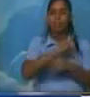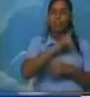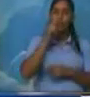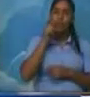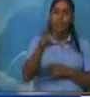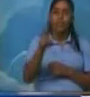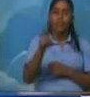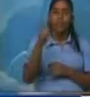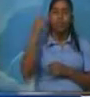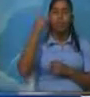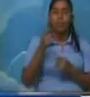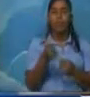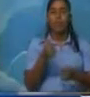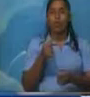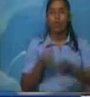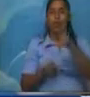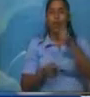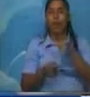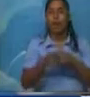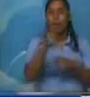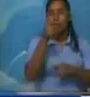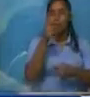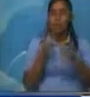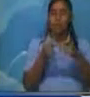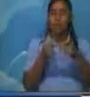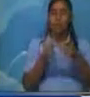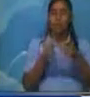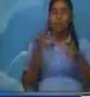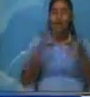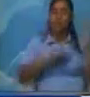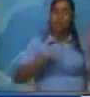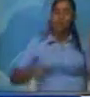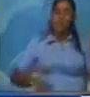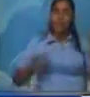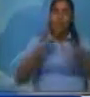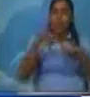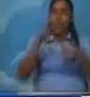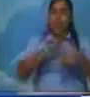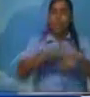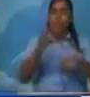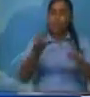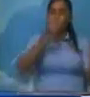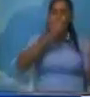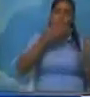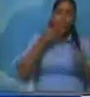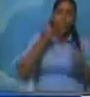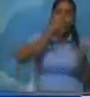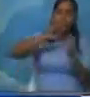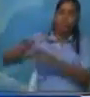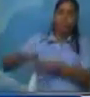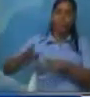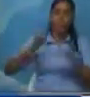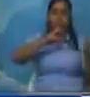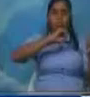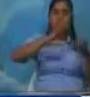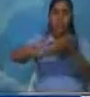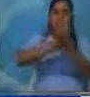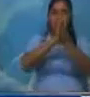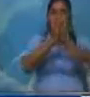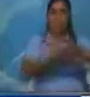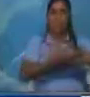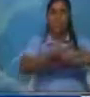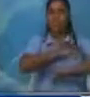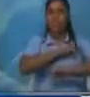ti poco a poco Ah señor Pero por qué no las espanta de una vez por qué las